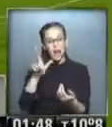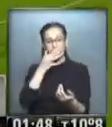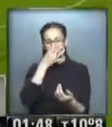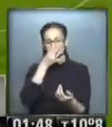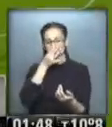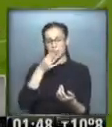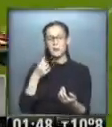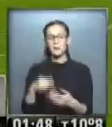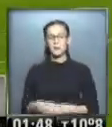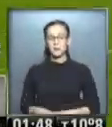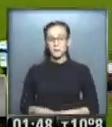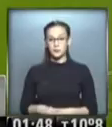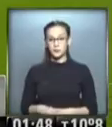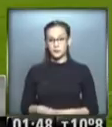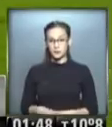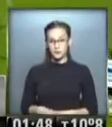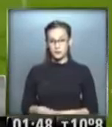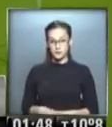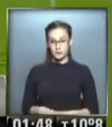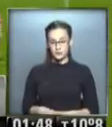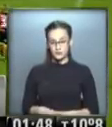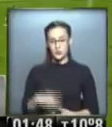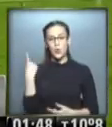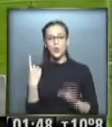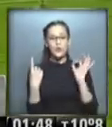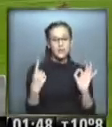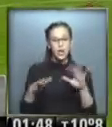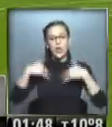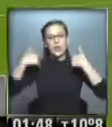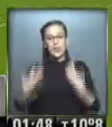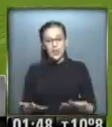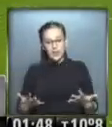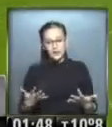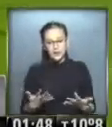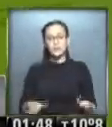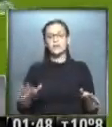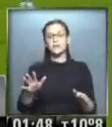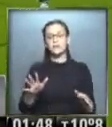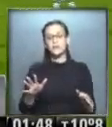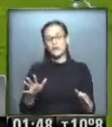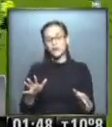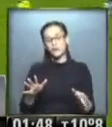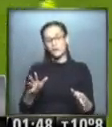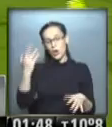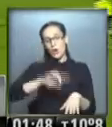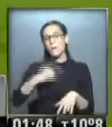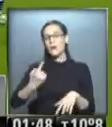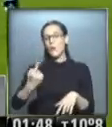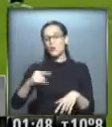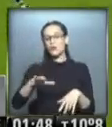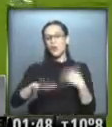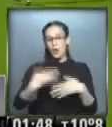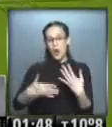entrando al área chica, pega ese testazo para poner el 1-0 después del centro que venía desde el córner. 9 minutos del complemento,